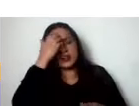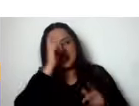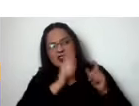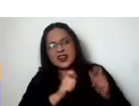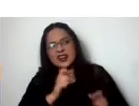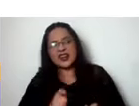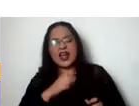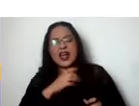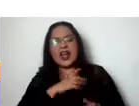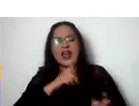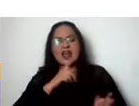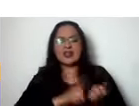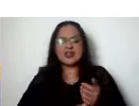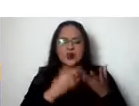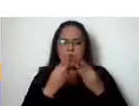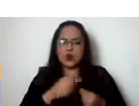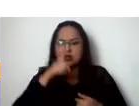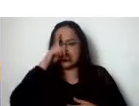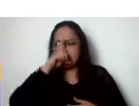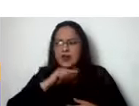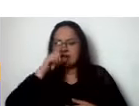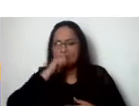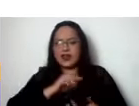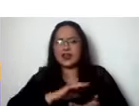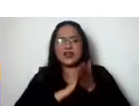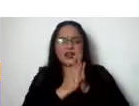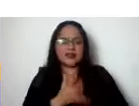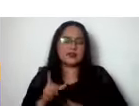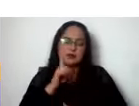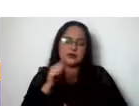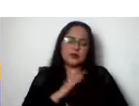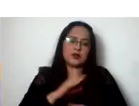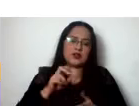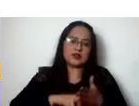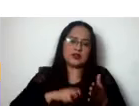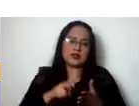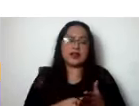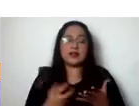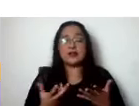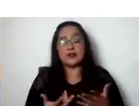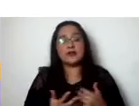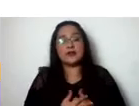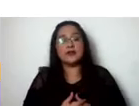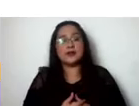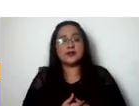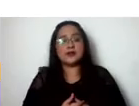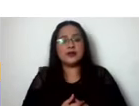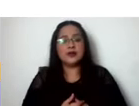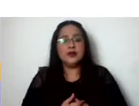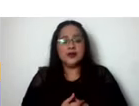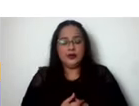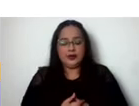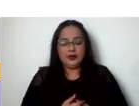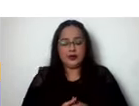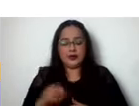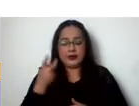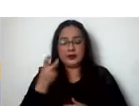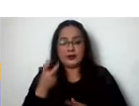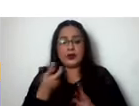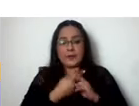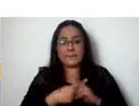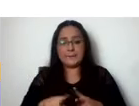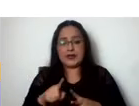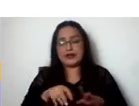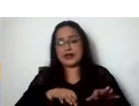muchos vacíos, y bueno, al respecto de esto, muchísimos más, y desde ahí empezar a trabajar. No sé